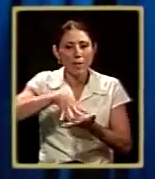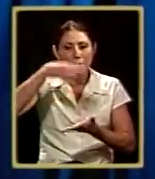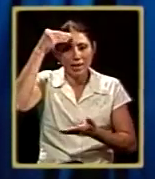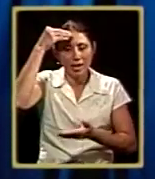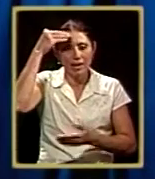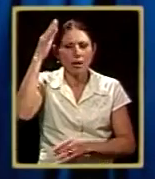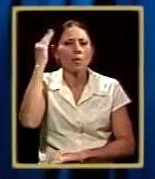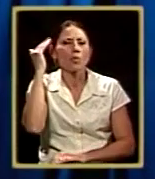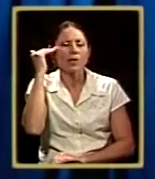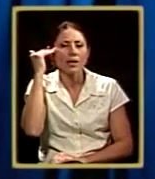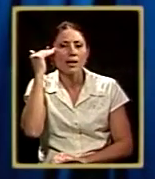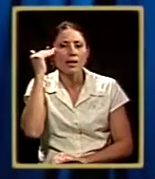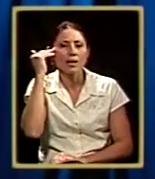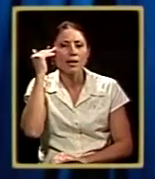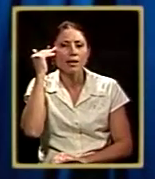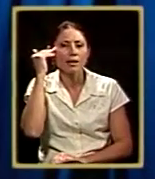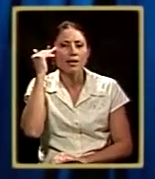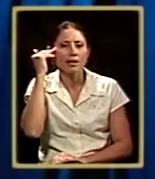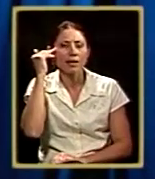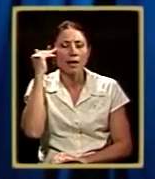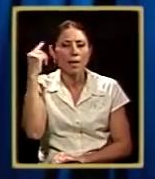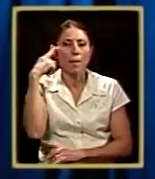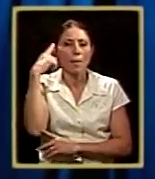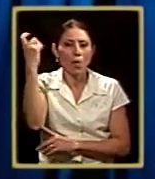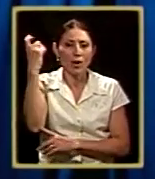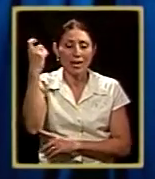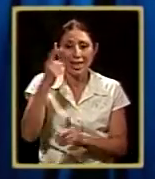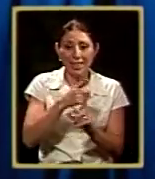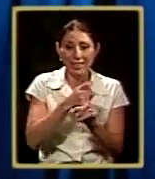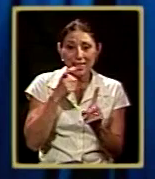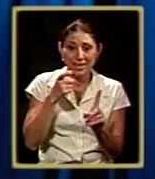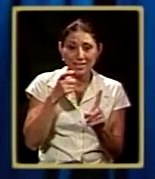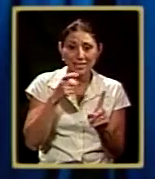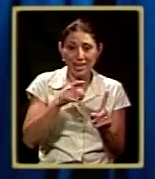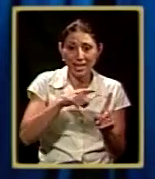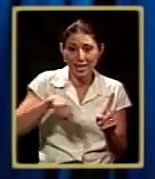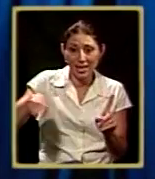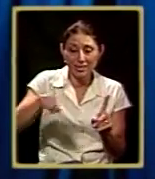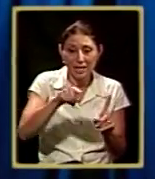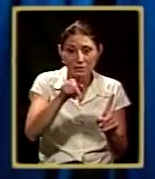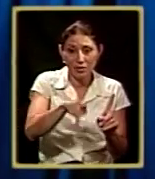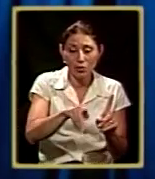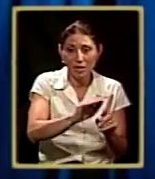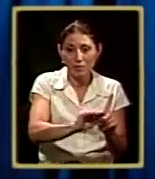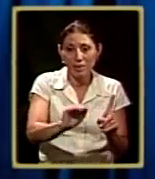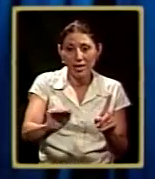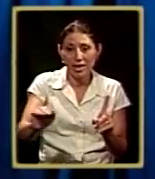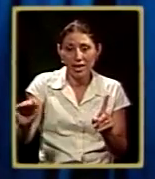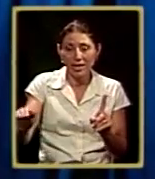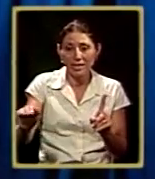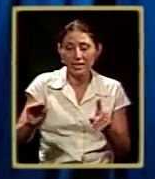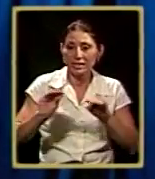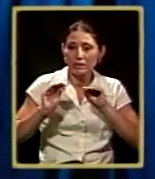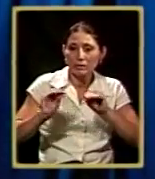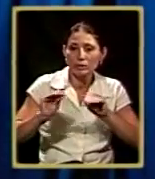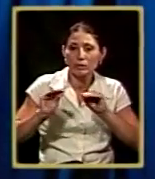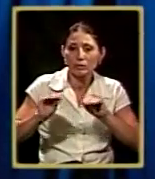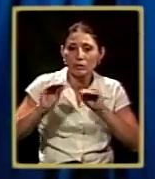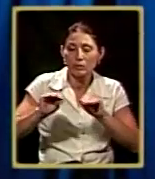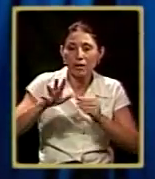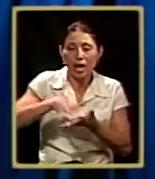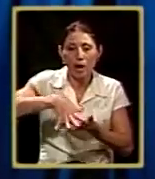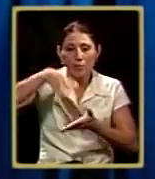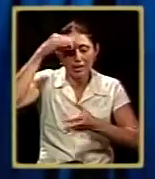esa capacidad para aprender? Porque desde pequeños se les ha inculcado el aprender en física